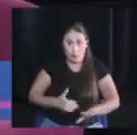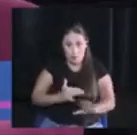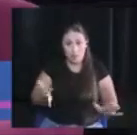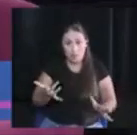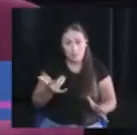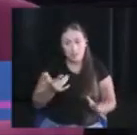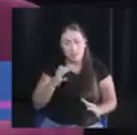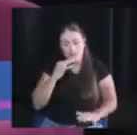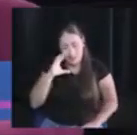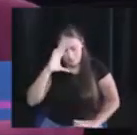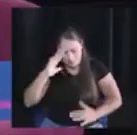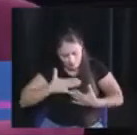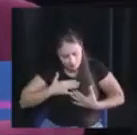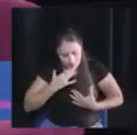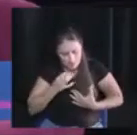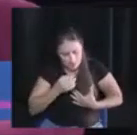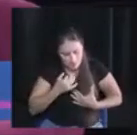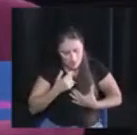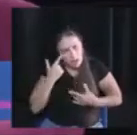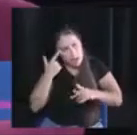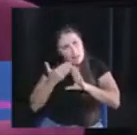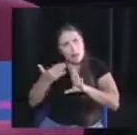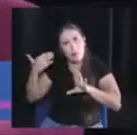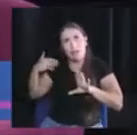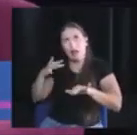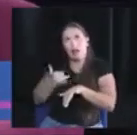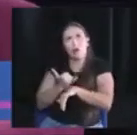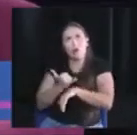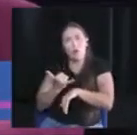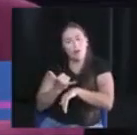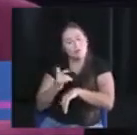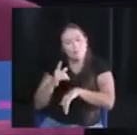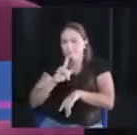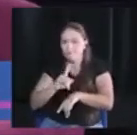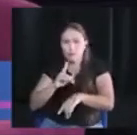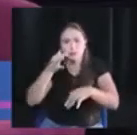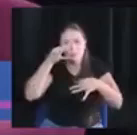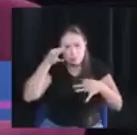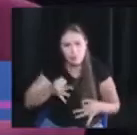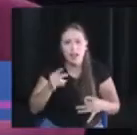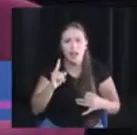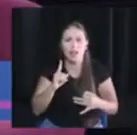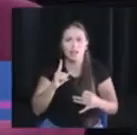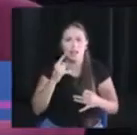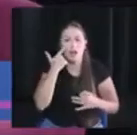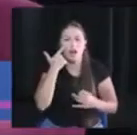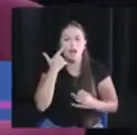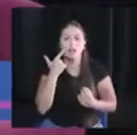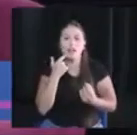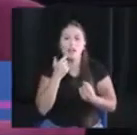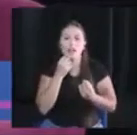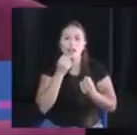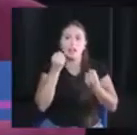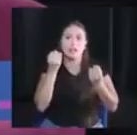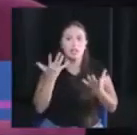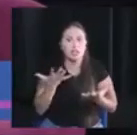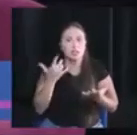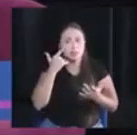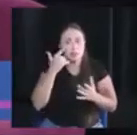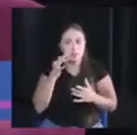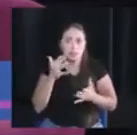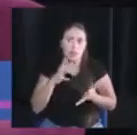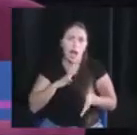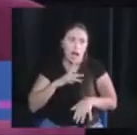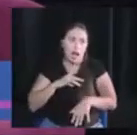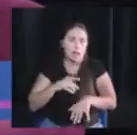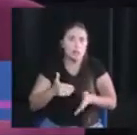que autocrítica mirando hacia el pasado, yo diría que hay que pensar, y no sobra